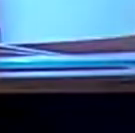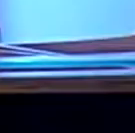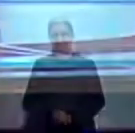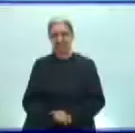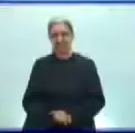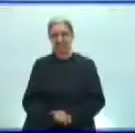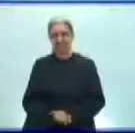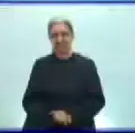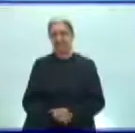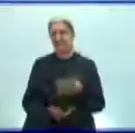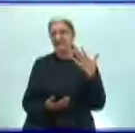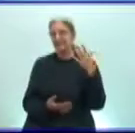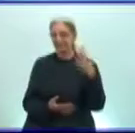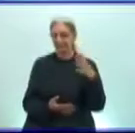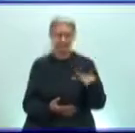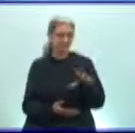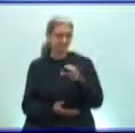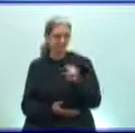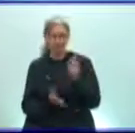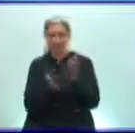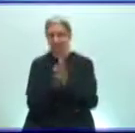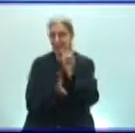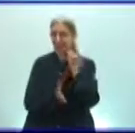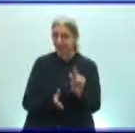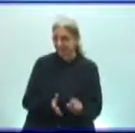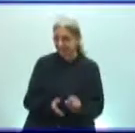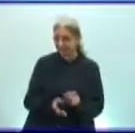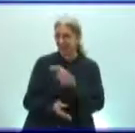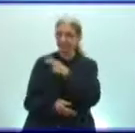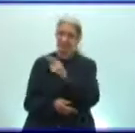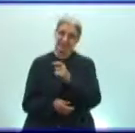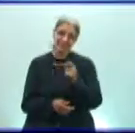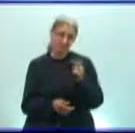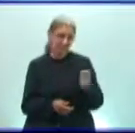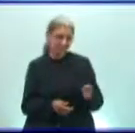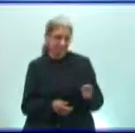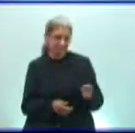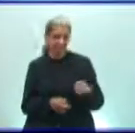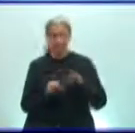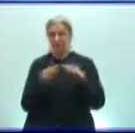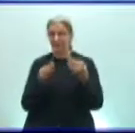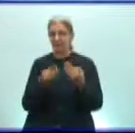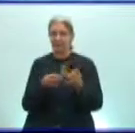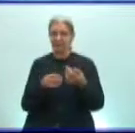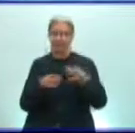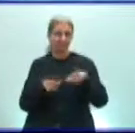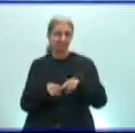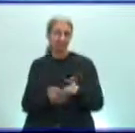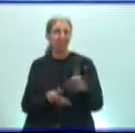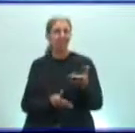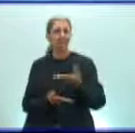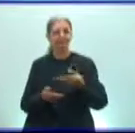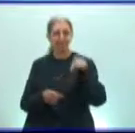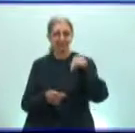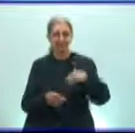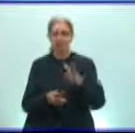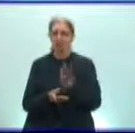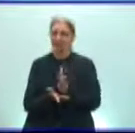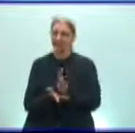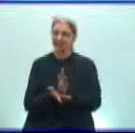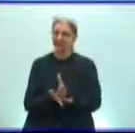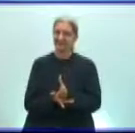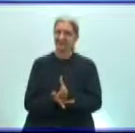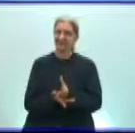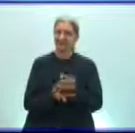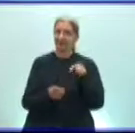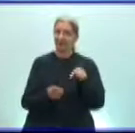Un cordial saludo a todos los estudiantes, profesores y familiares que nos acompañan el día de hoy para recibir las